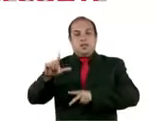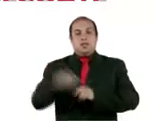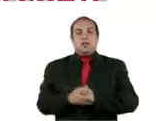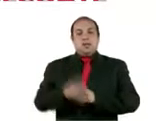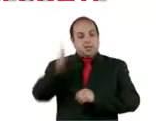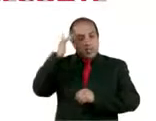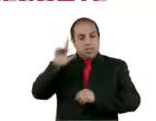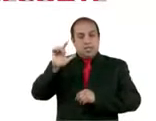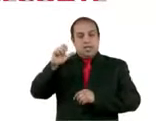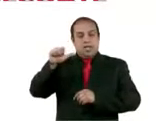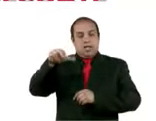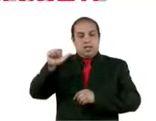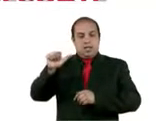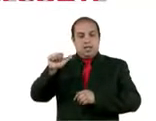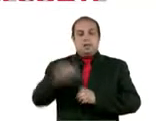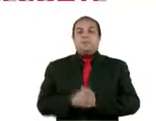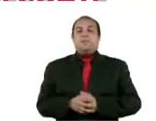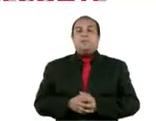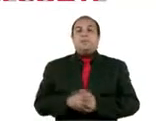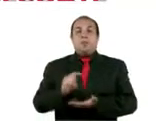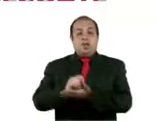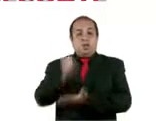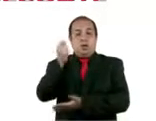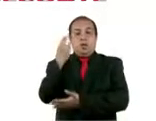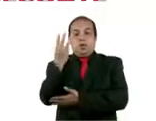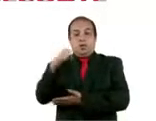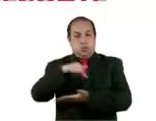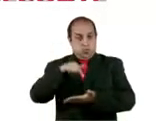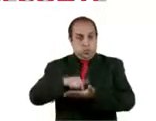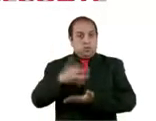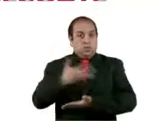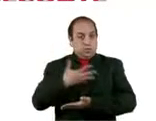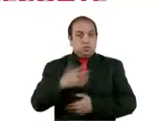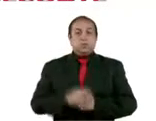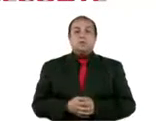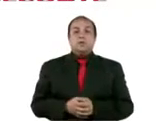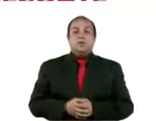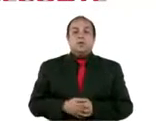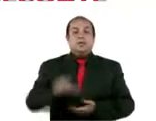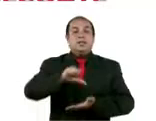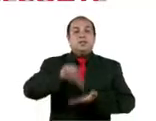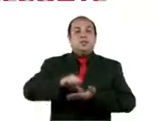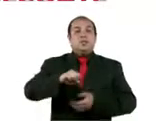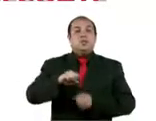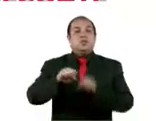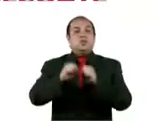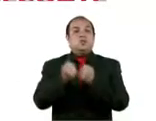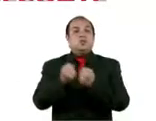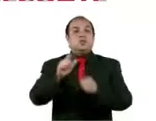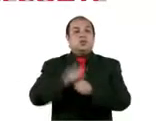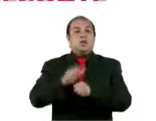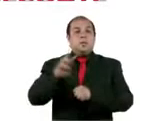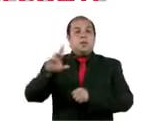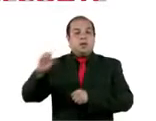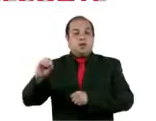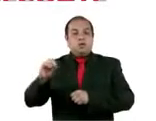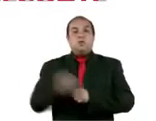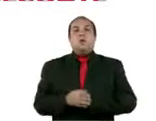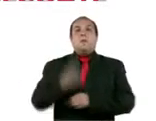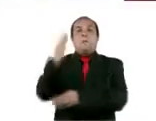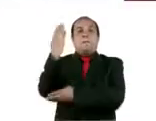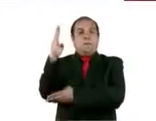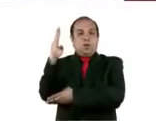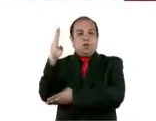Tlacotenco. En Tláhuac vamos a tener 3 sedes, el Centro Social de Barrio, el Bosque de Tláhuac y el